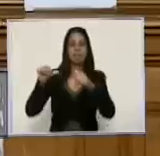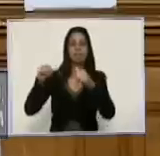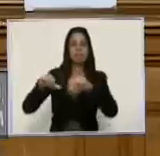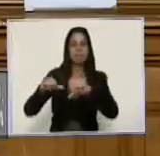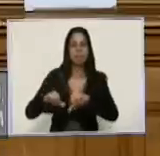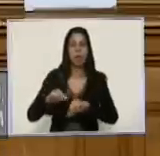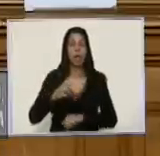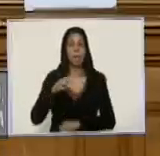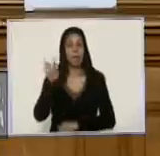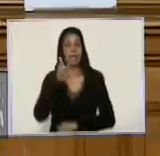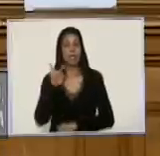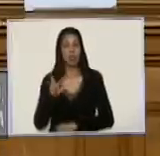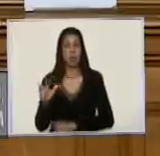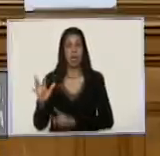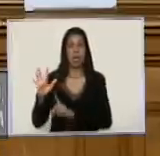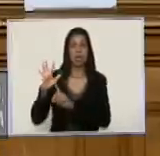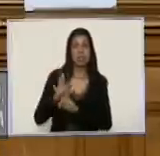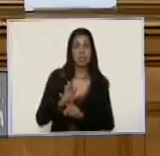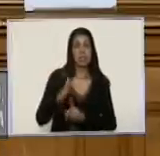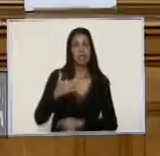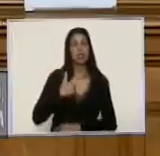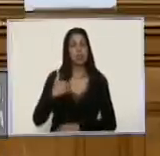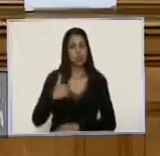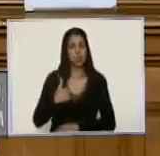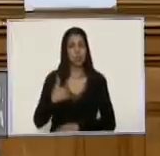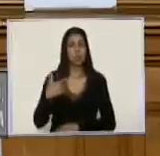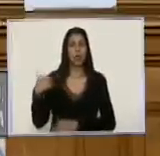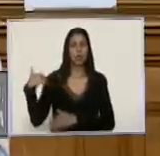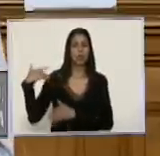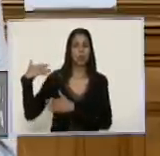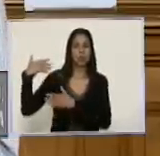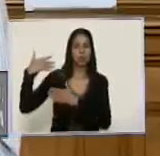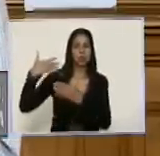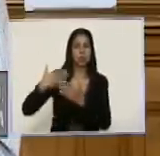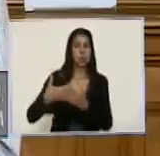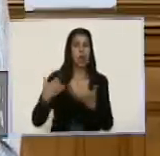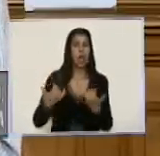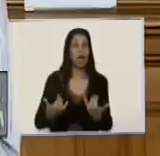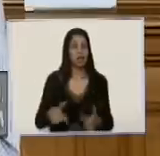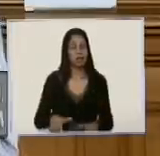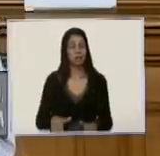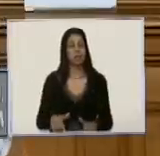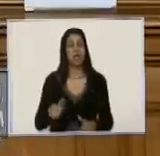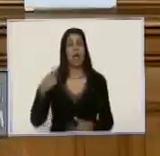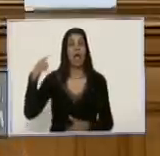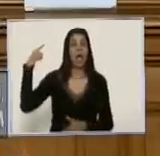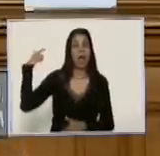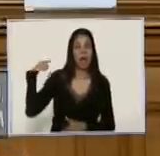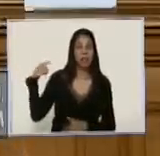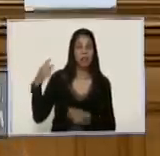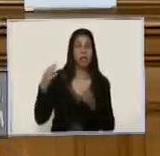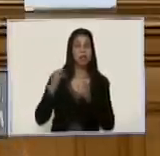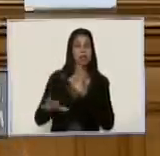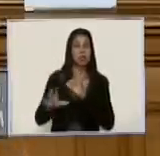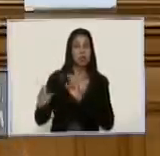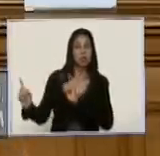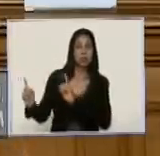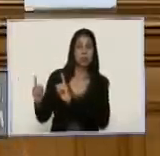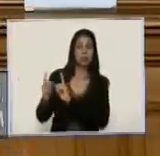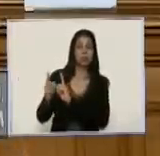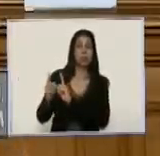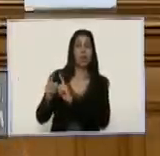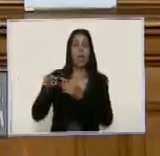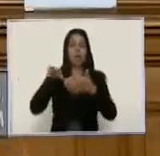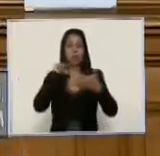asedio desde hace largo tiempo. Ayer, por casualidad, estuve leyendo,